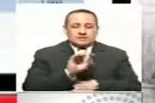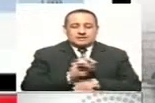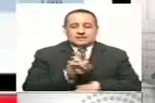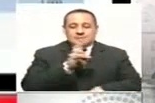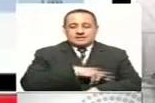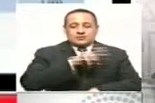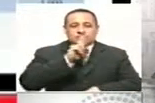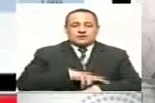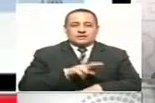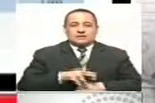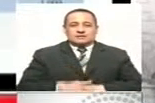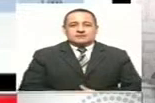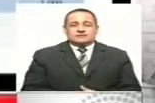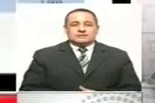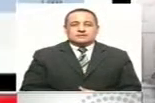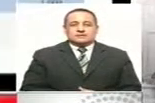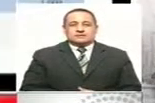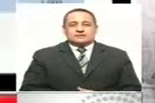consejería, ¿no?